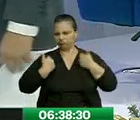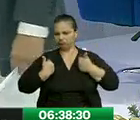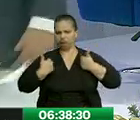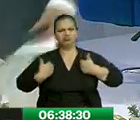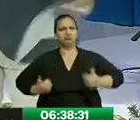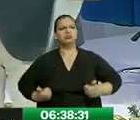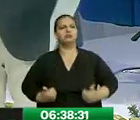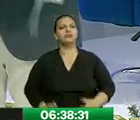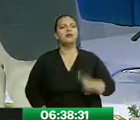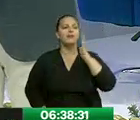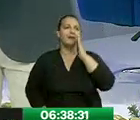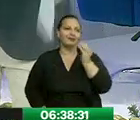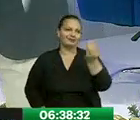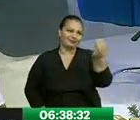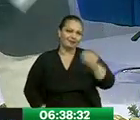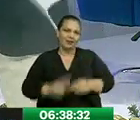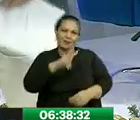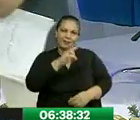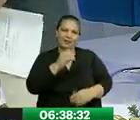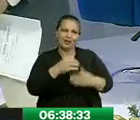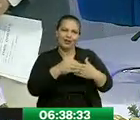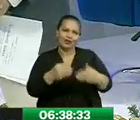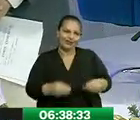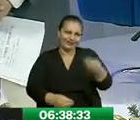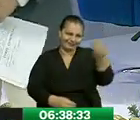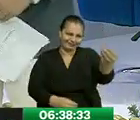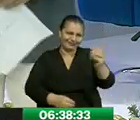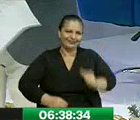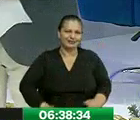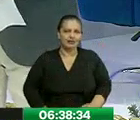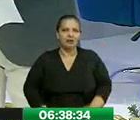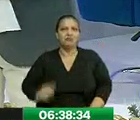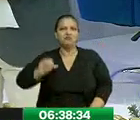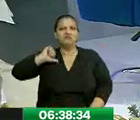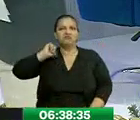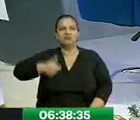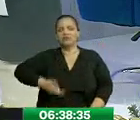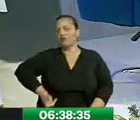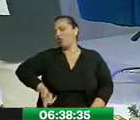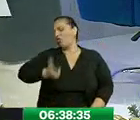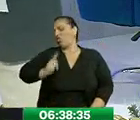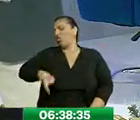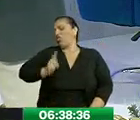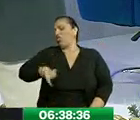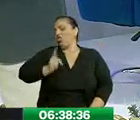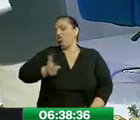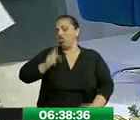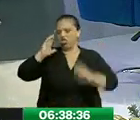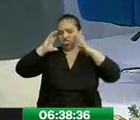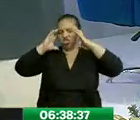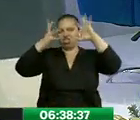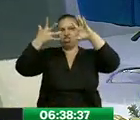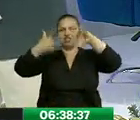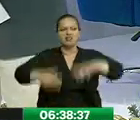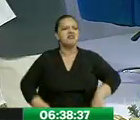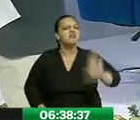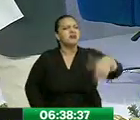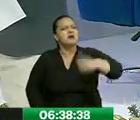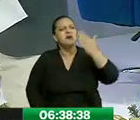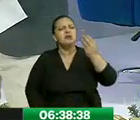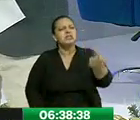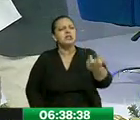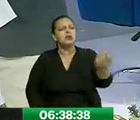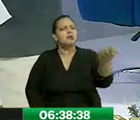¿no? Lamentablemente es así, pero... rayada. Hay que revisar bien el tema de las armas y ver y dotarlas bien a todos